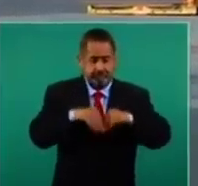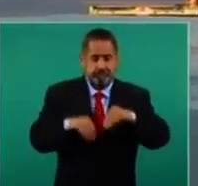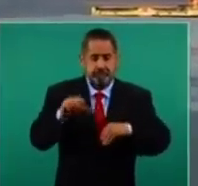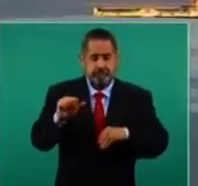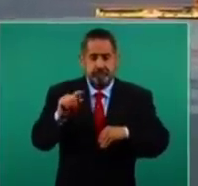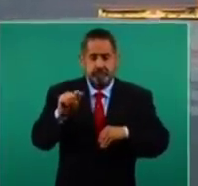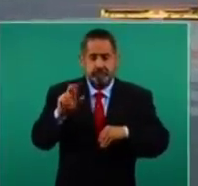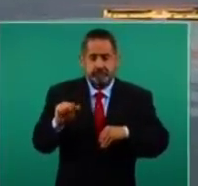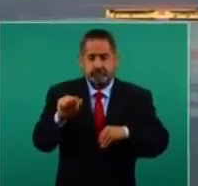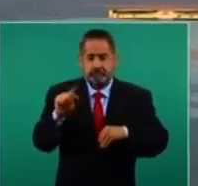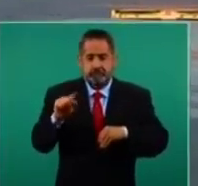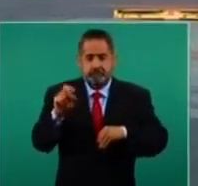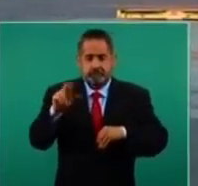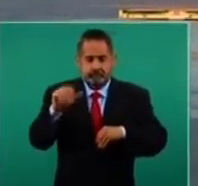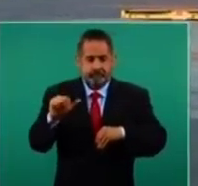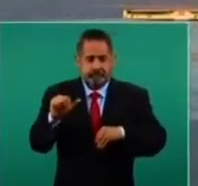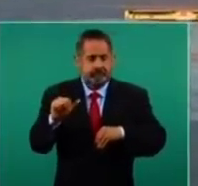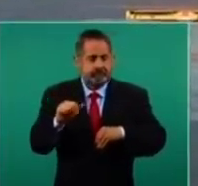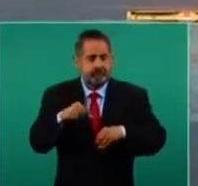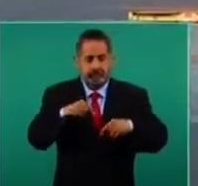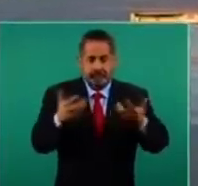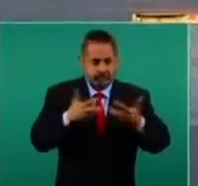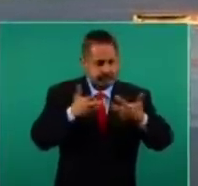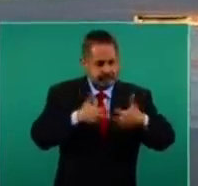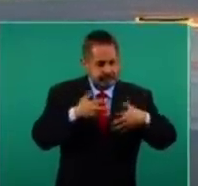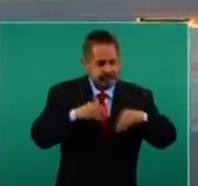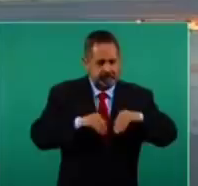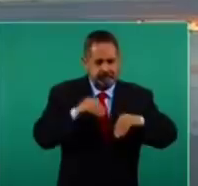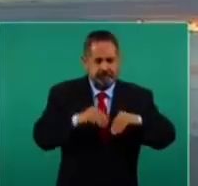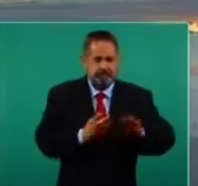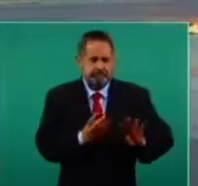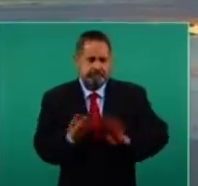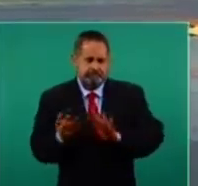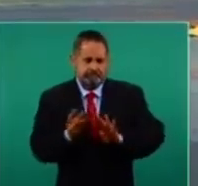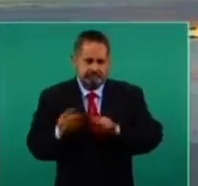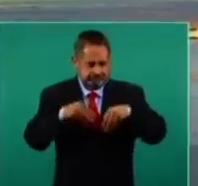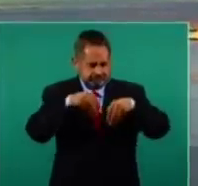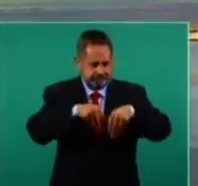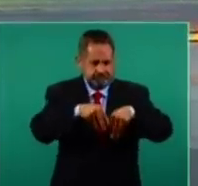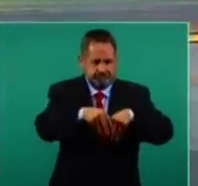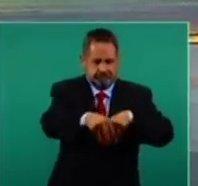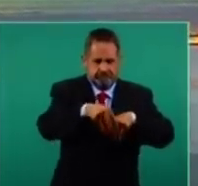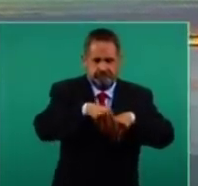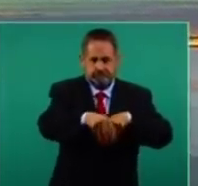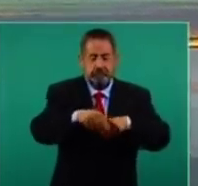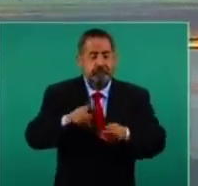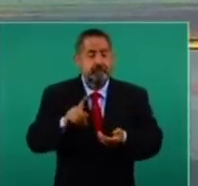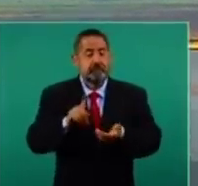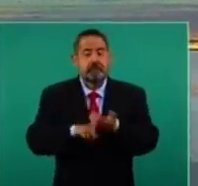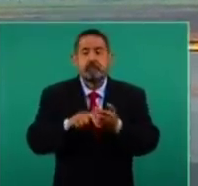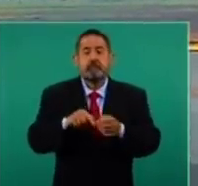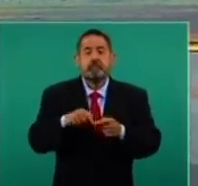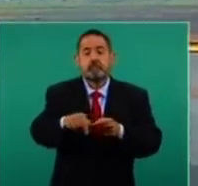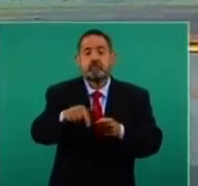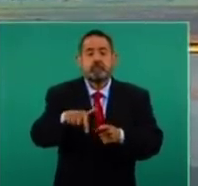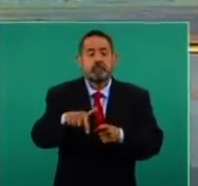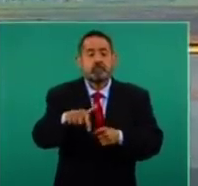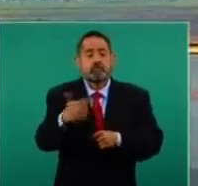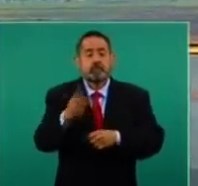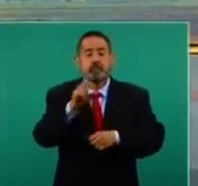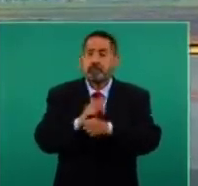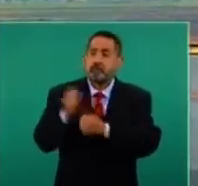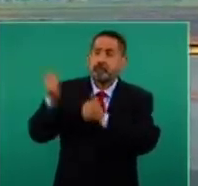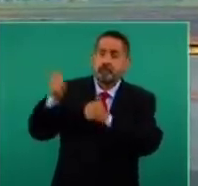AstraZeneca, Leomont, y otros acuerdos que tenemos, en los próximos 12 días van a llegar 10 millones